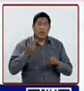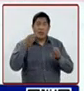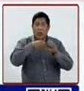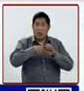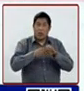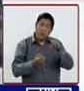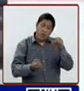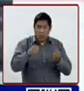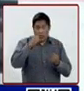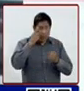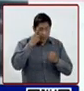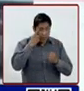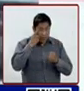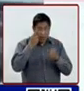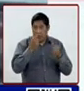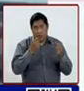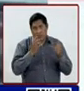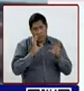patrulla y